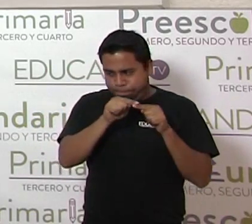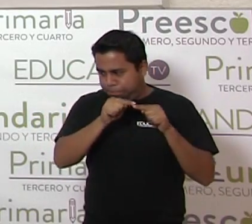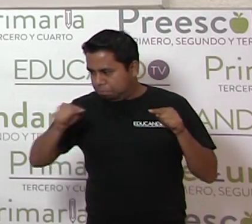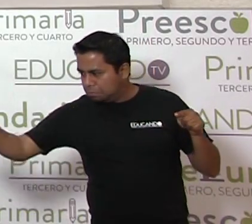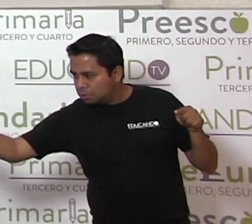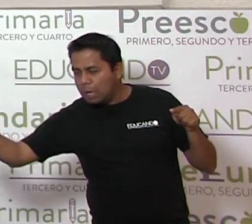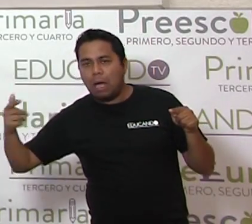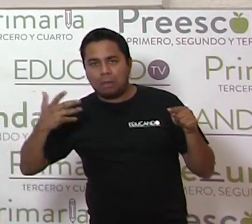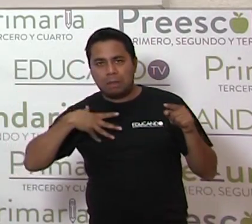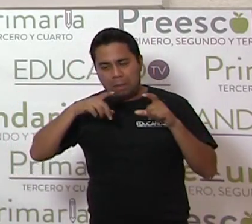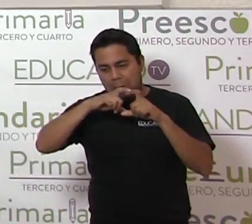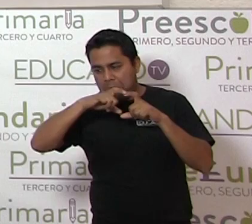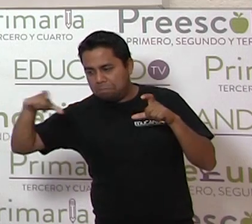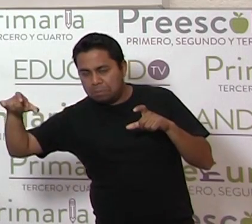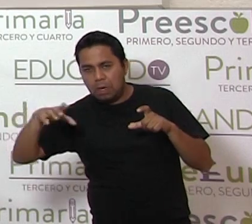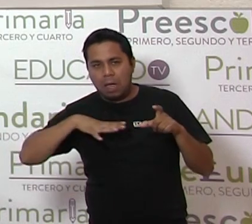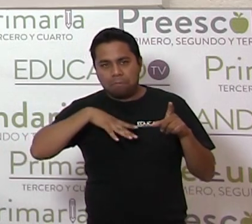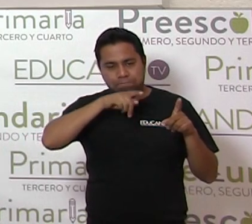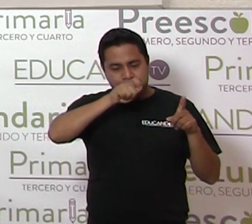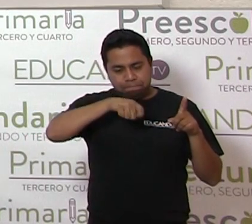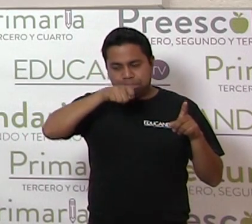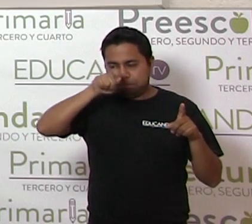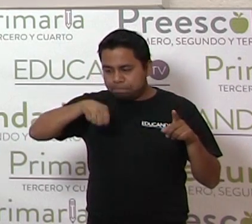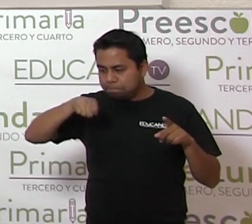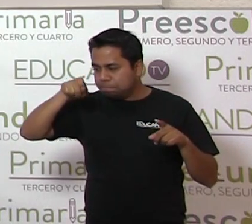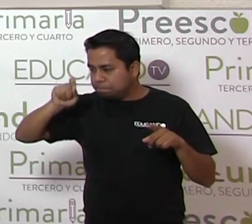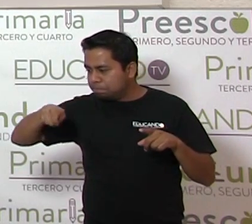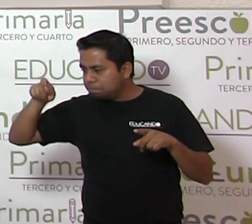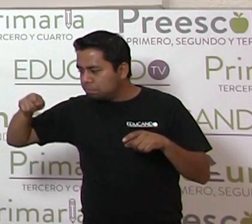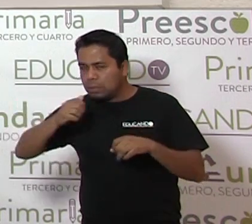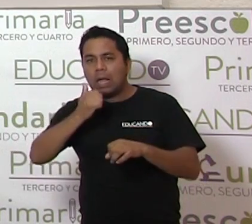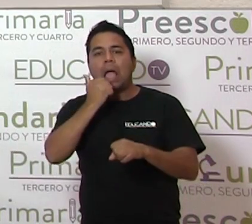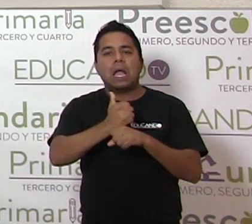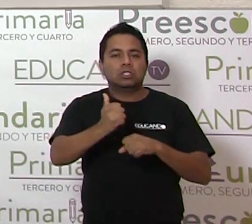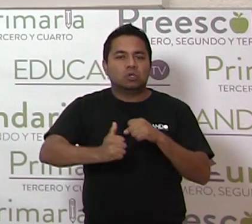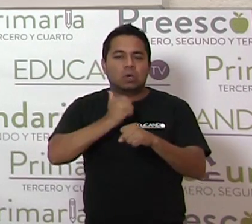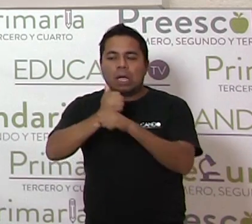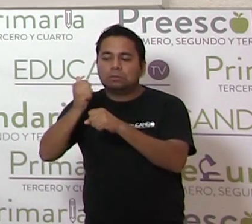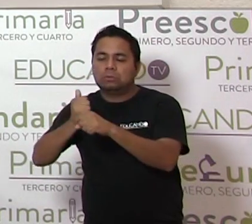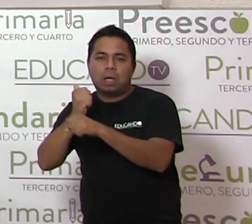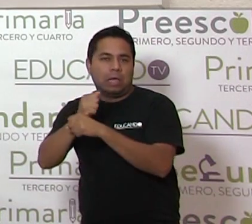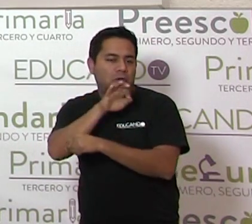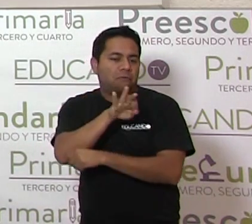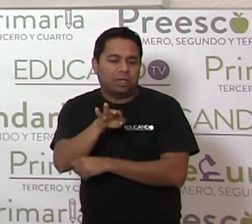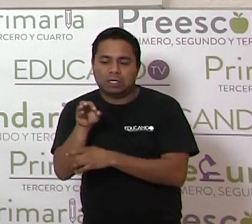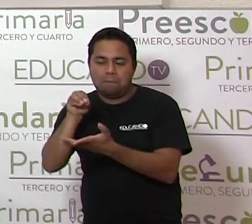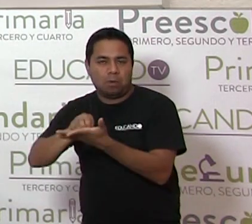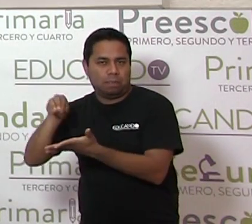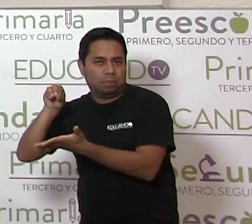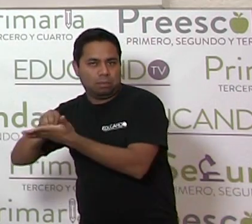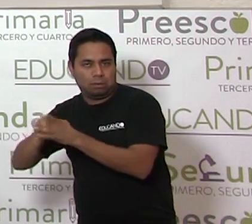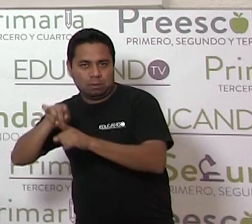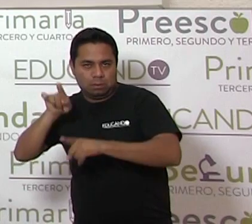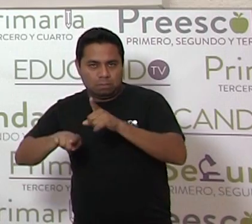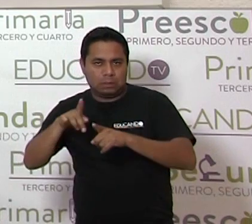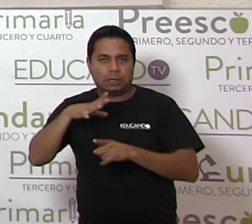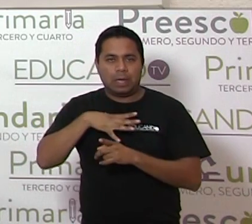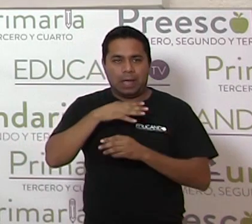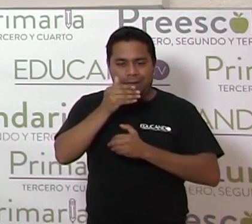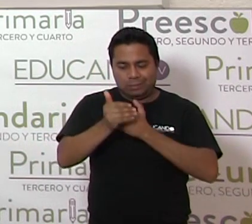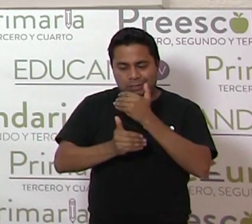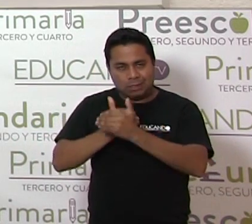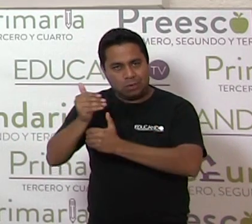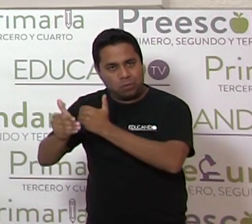bien, y cada línea viene determinada por un año. Bien, este año tiene